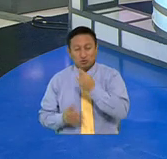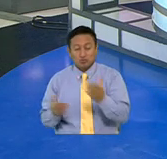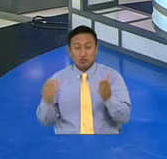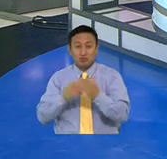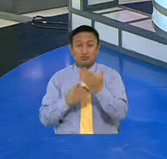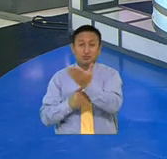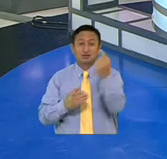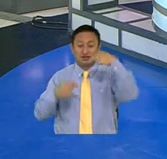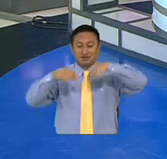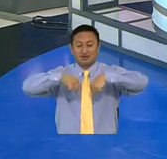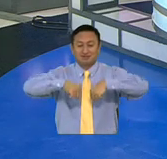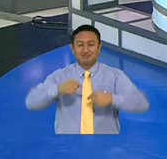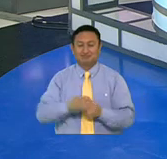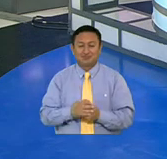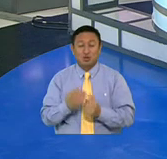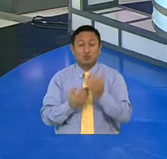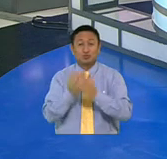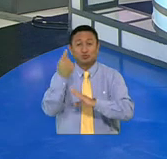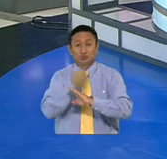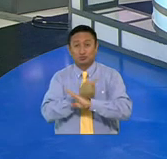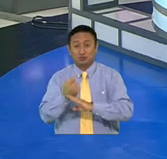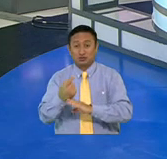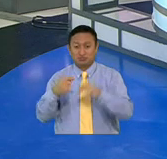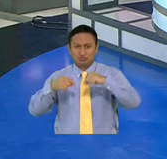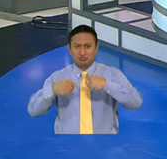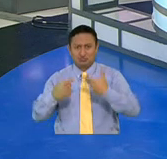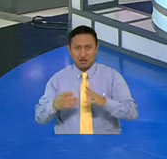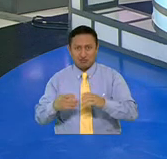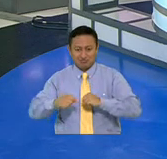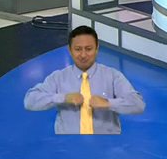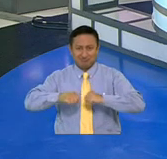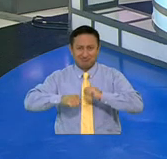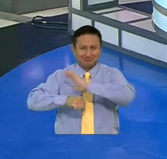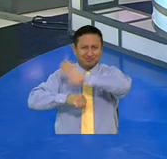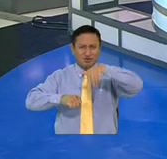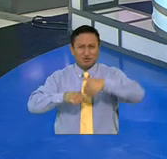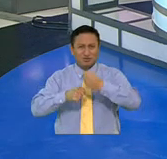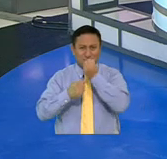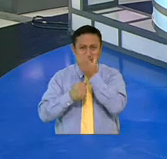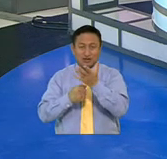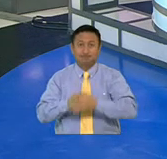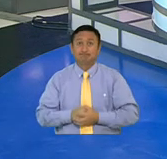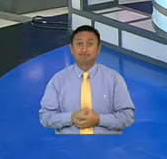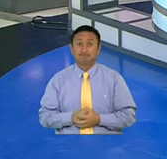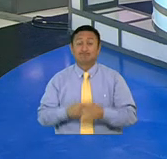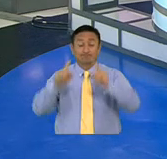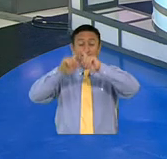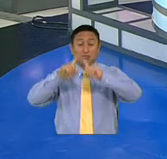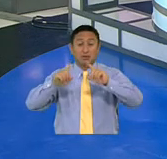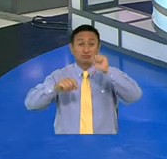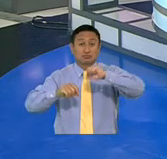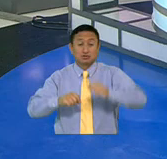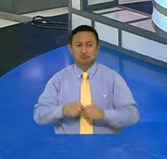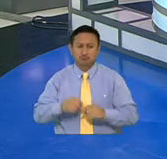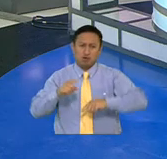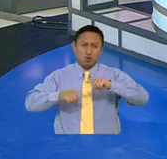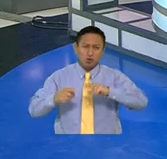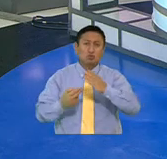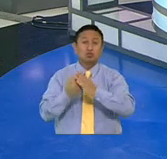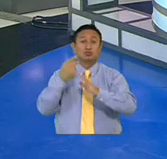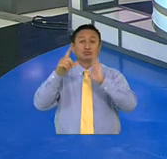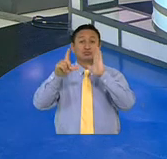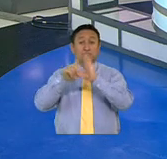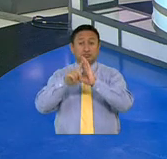con ustedes en una nueva semana. Estamos aquí prestos para llevarles toda la información. Mucha y variada información, hay nuevas medidas, lo